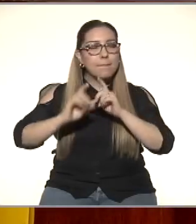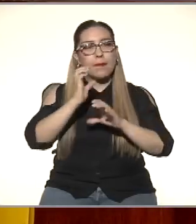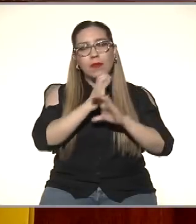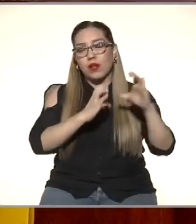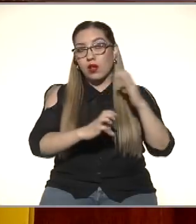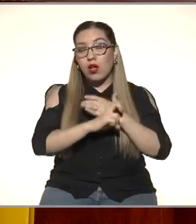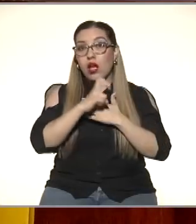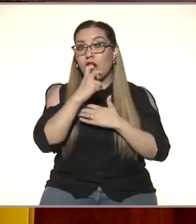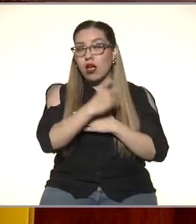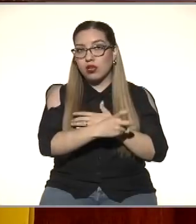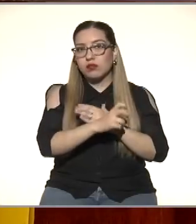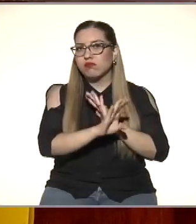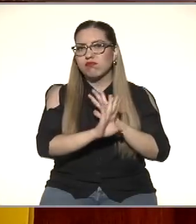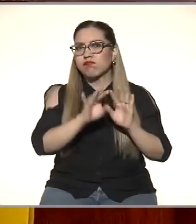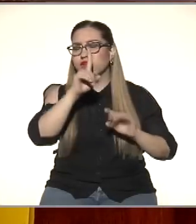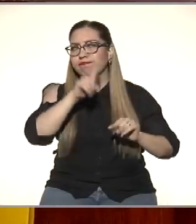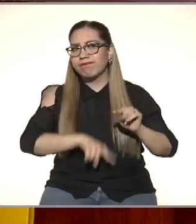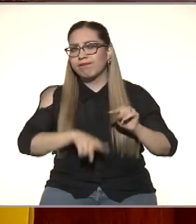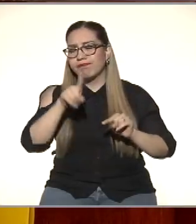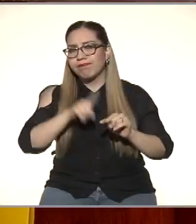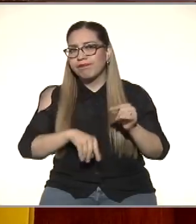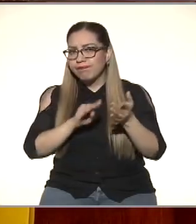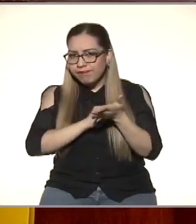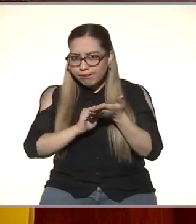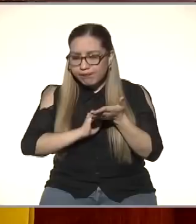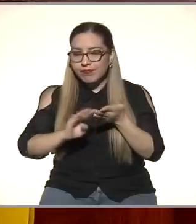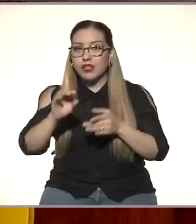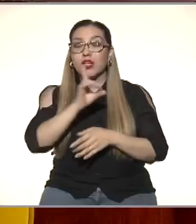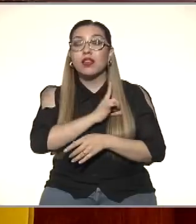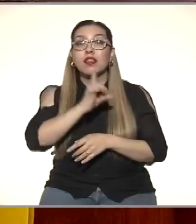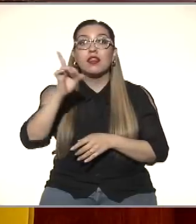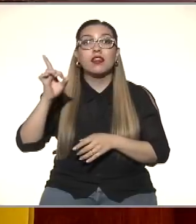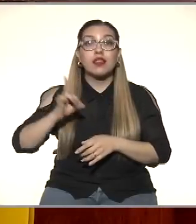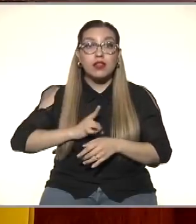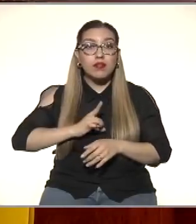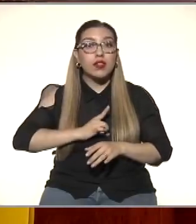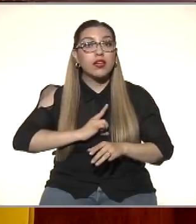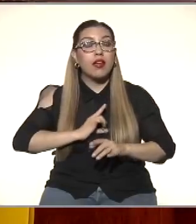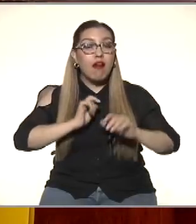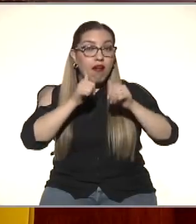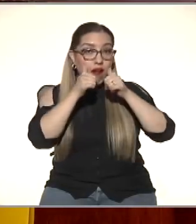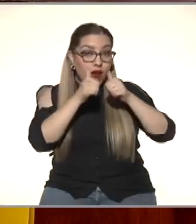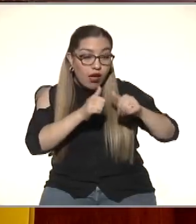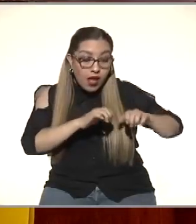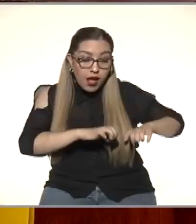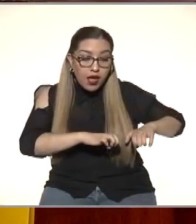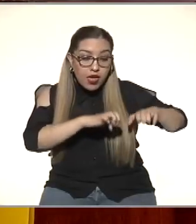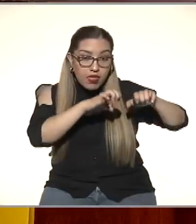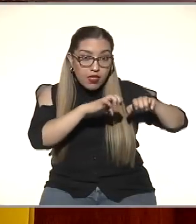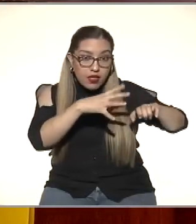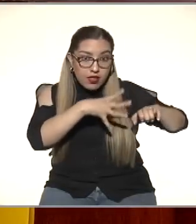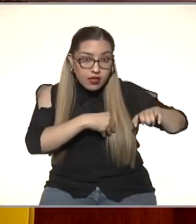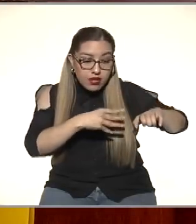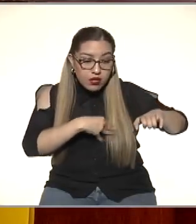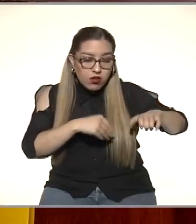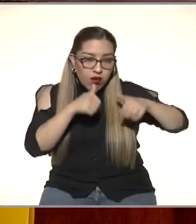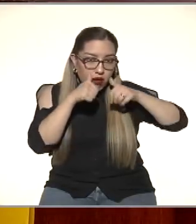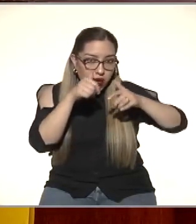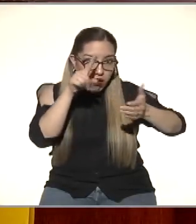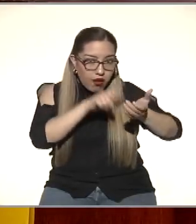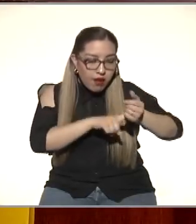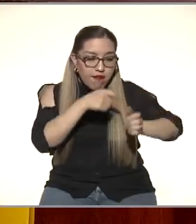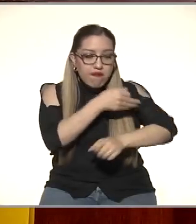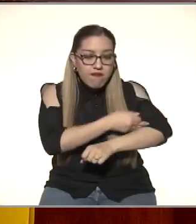hablar en la medida de, y tomando en cuenta las edades, de lo que está pasando al interior de la familia. Sí, y